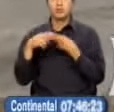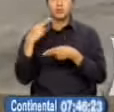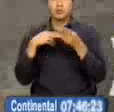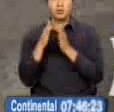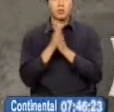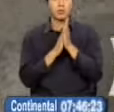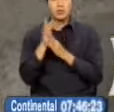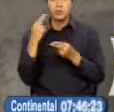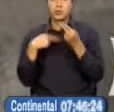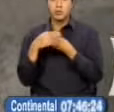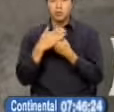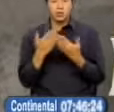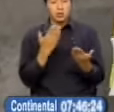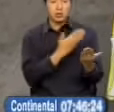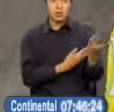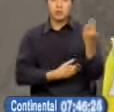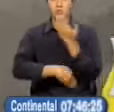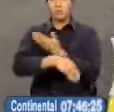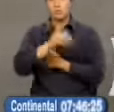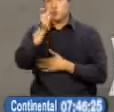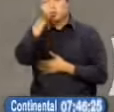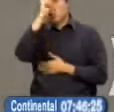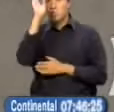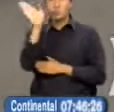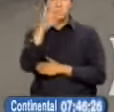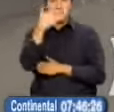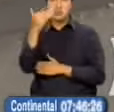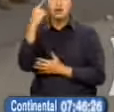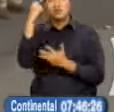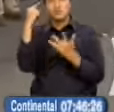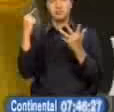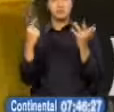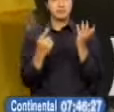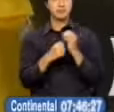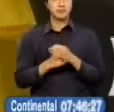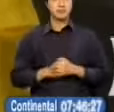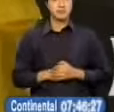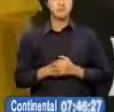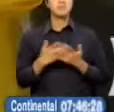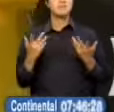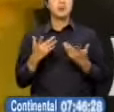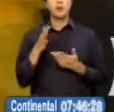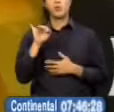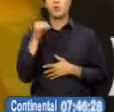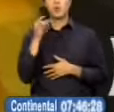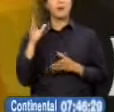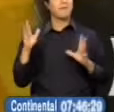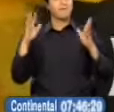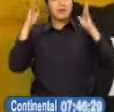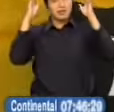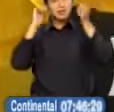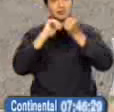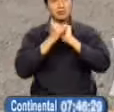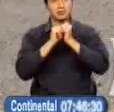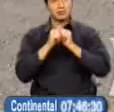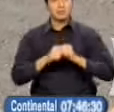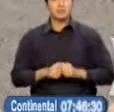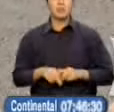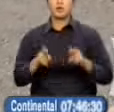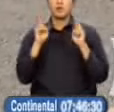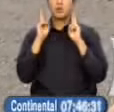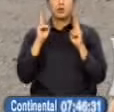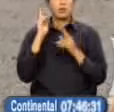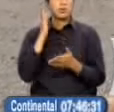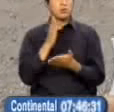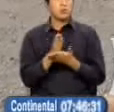esta oportunidad para ofrecer camisetas gorros banderas entre otros artículos que harán de este jueves una fiesta deportiva ojalá se acabe